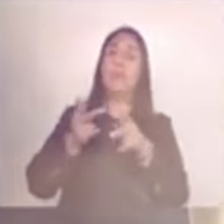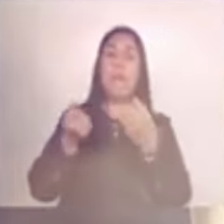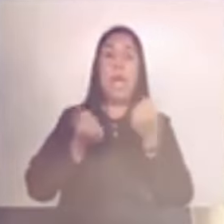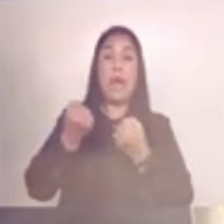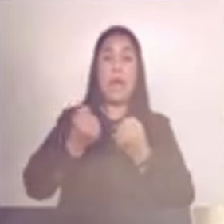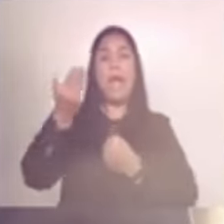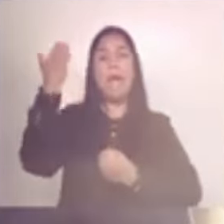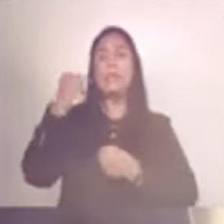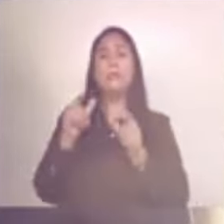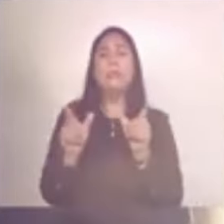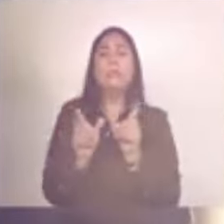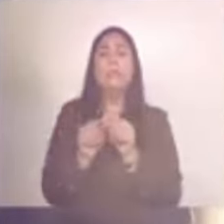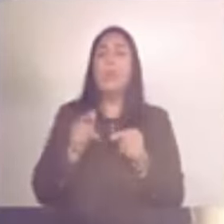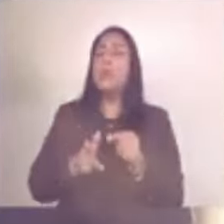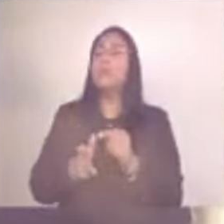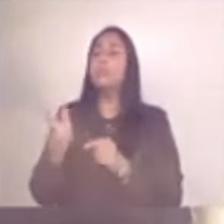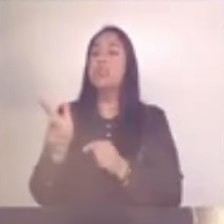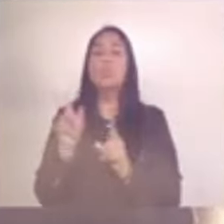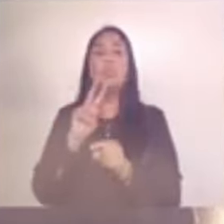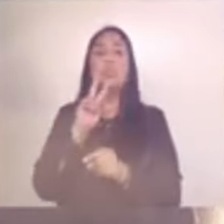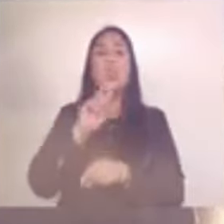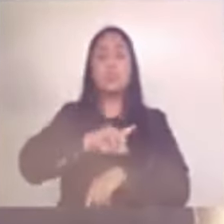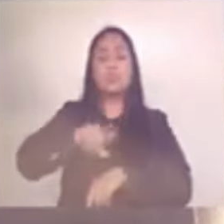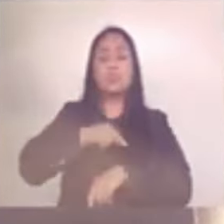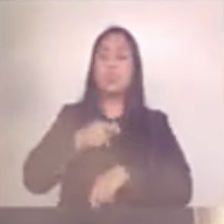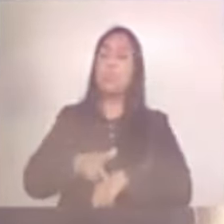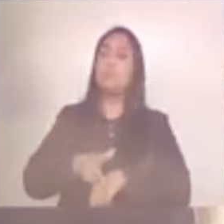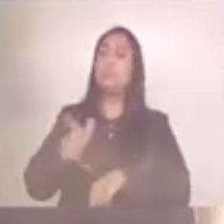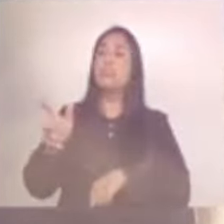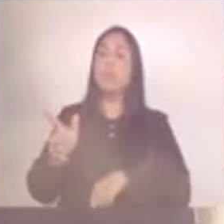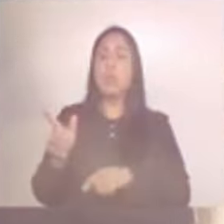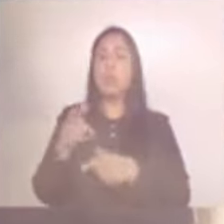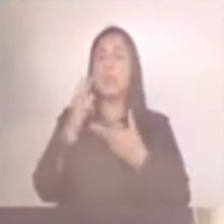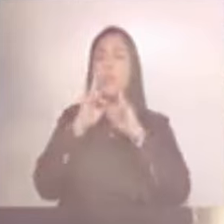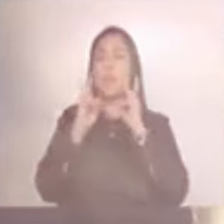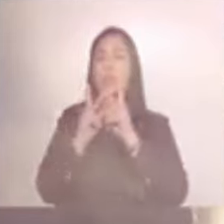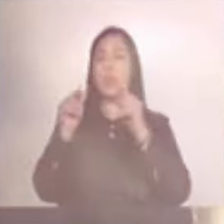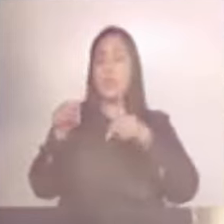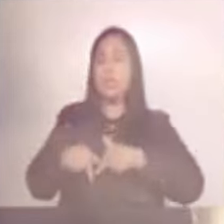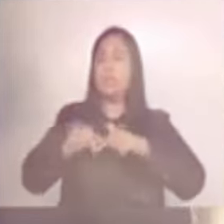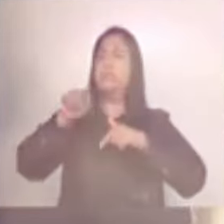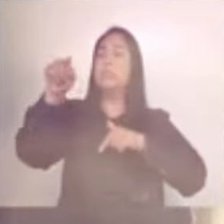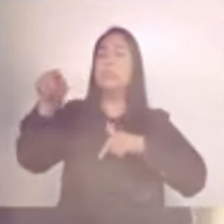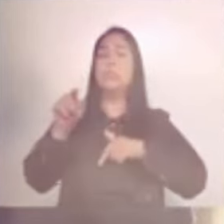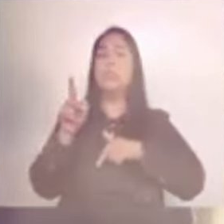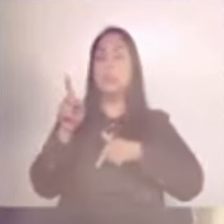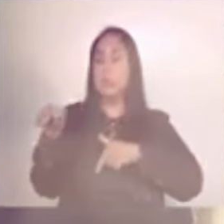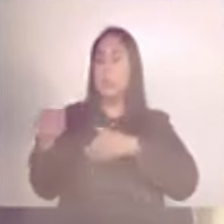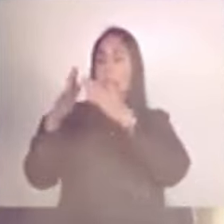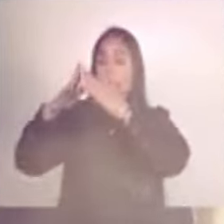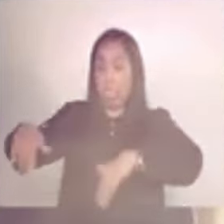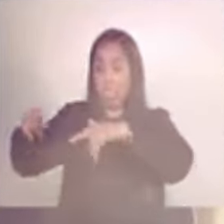antes tomaba, póngale, 2 horas para transportar la verdura desde donde se produce hasta alguno de los mercados, ahora puede